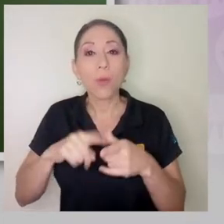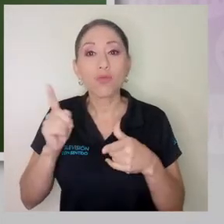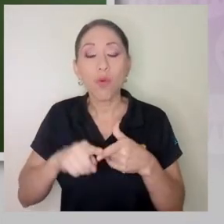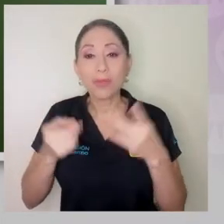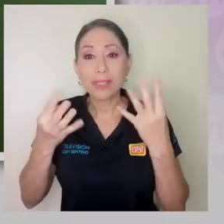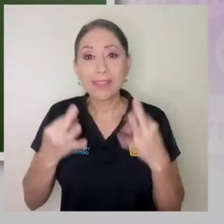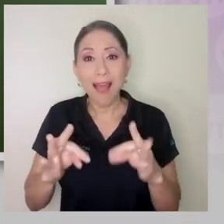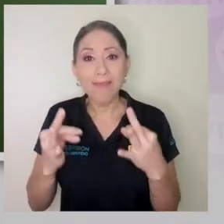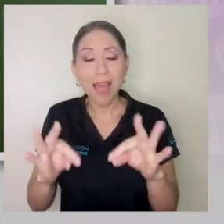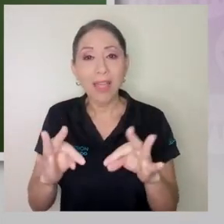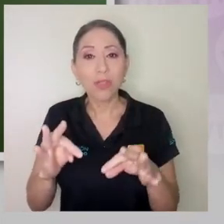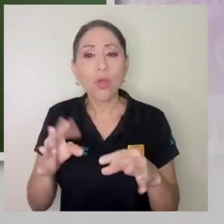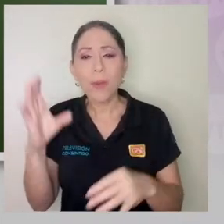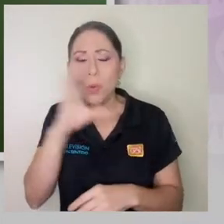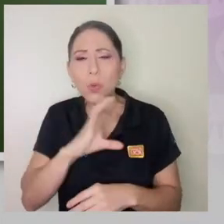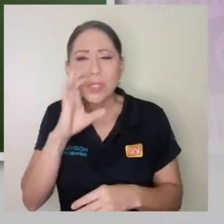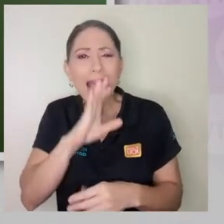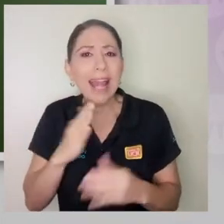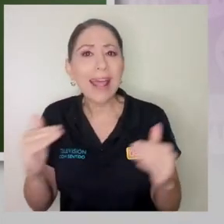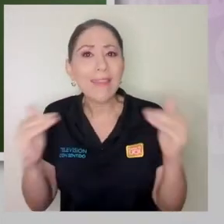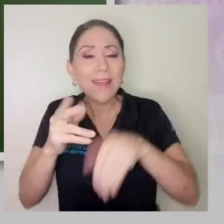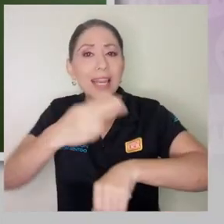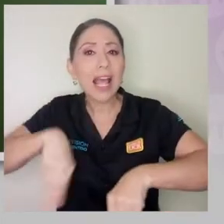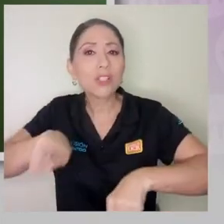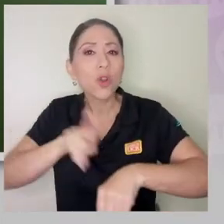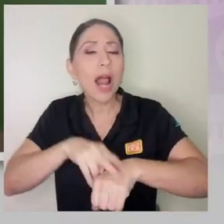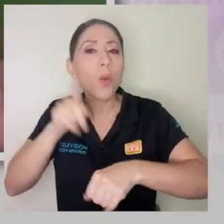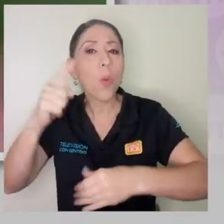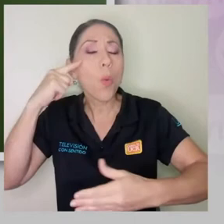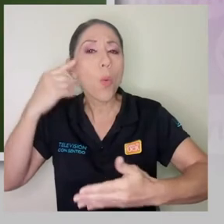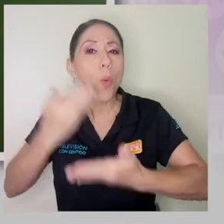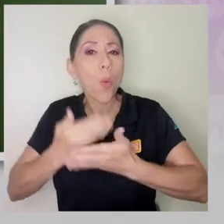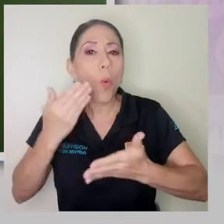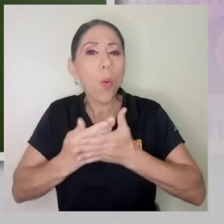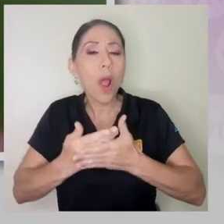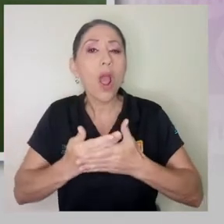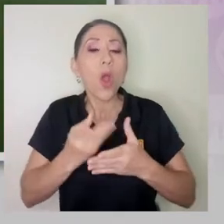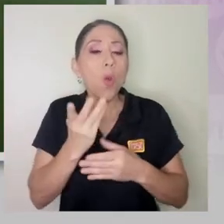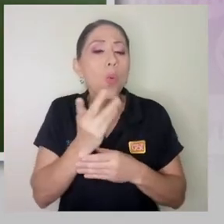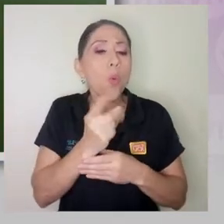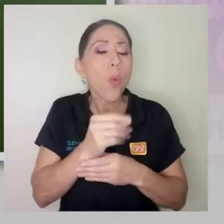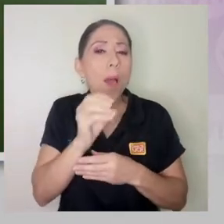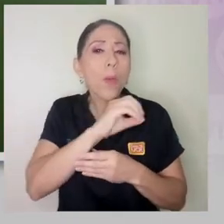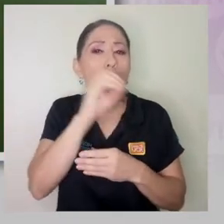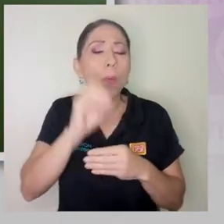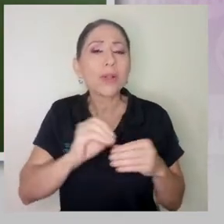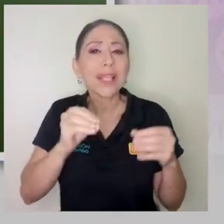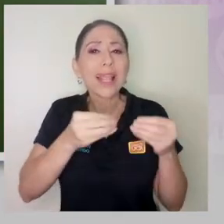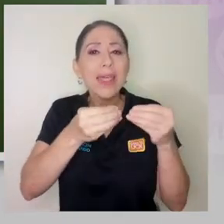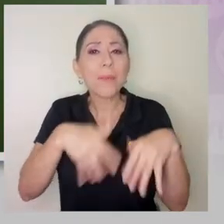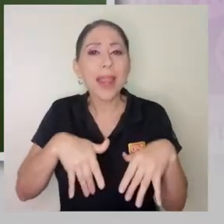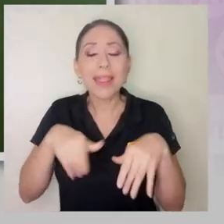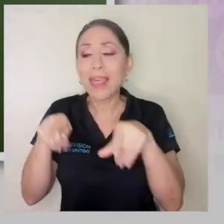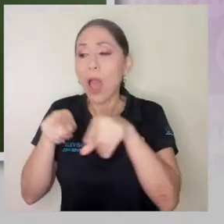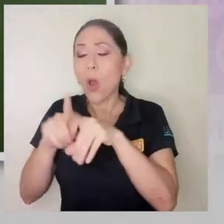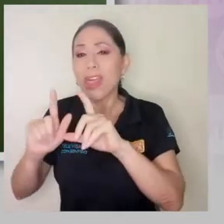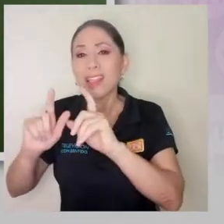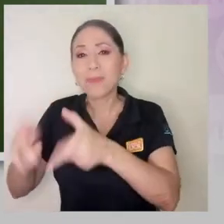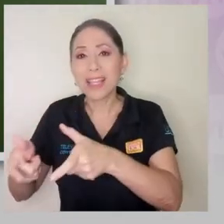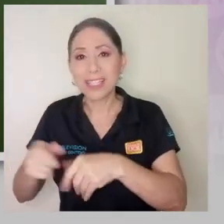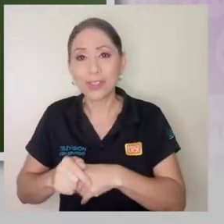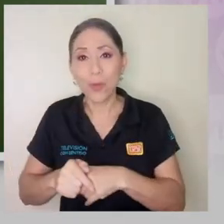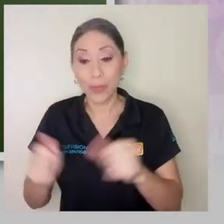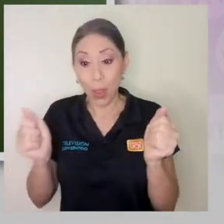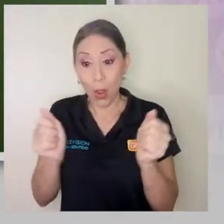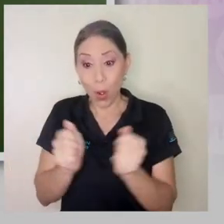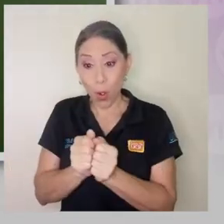está tratando de generar un indicador a nivel nacional, tanto de pérdida como de desperdicio. A raíz de la generación